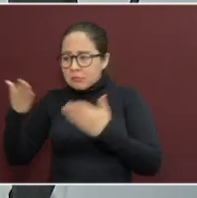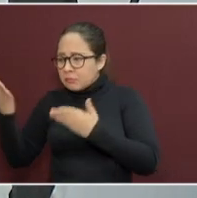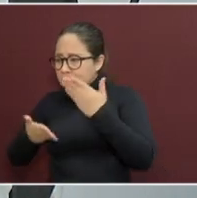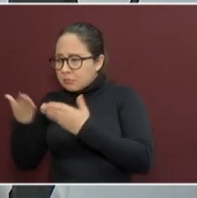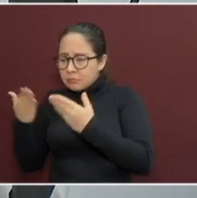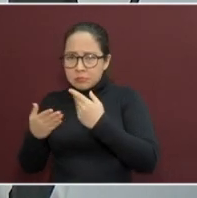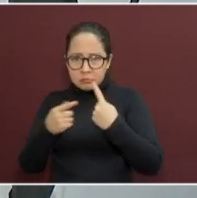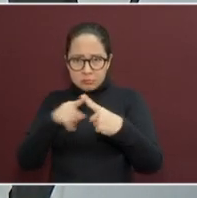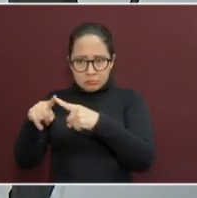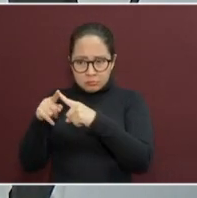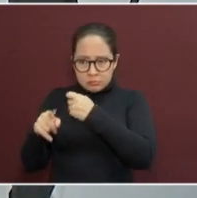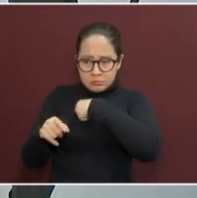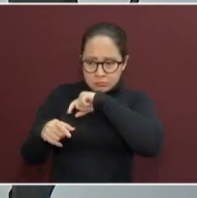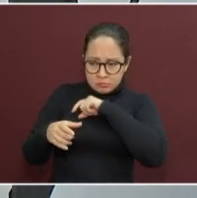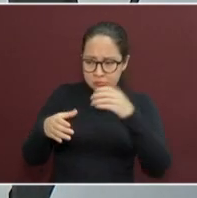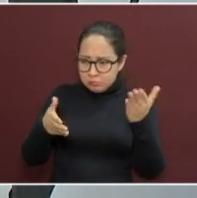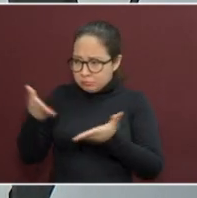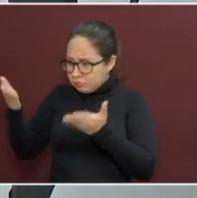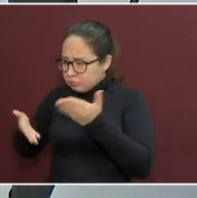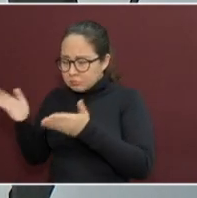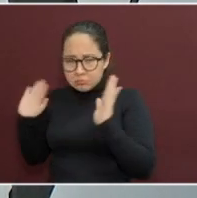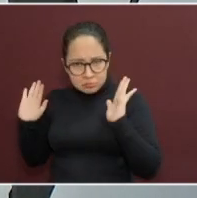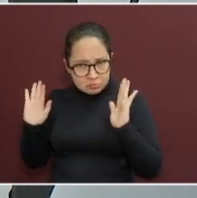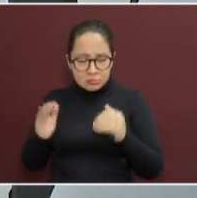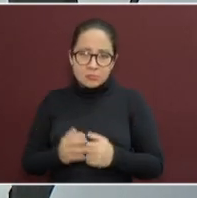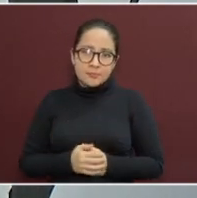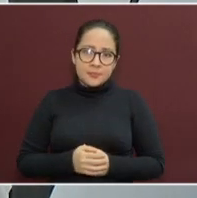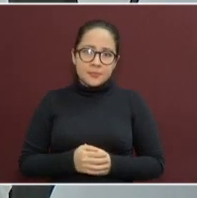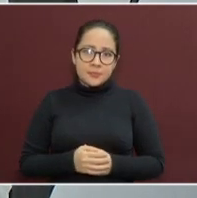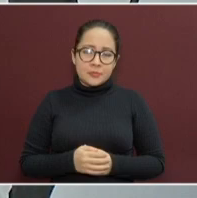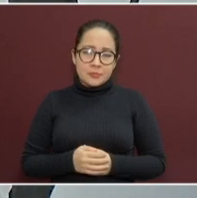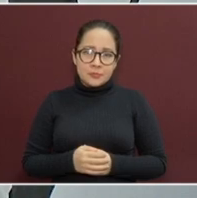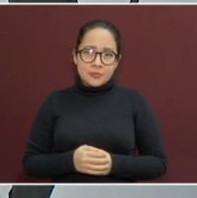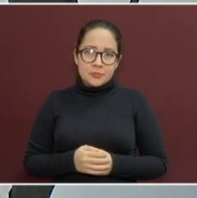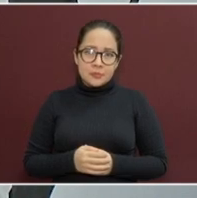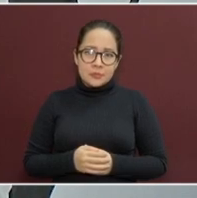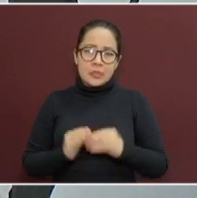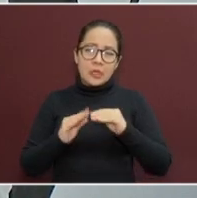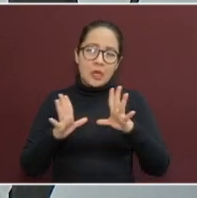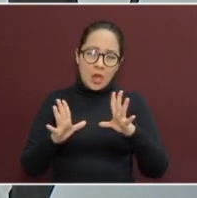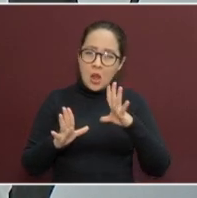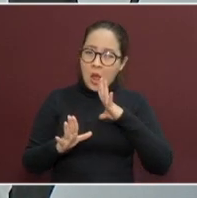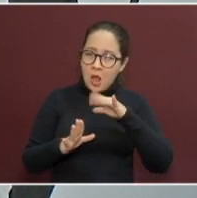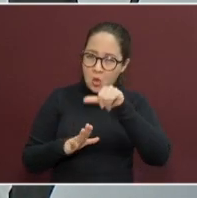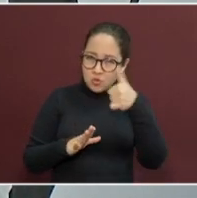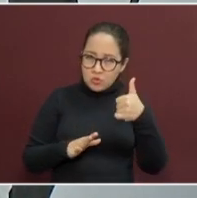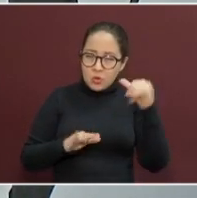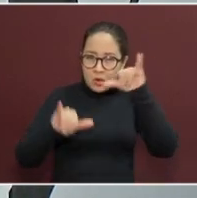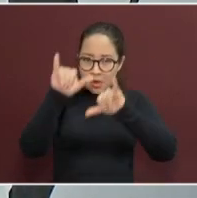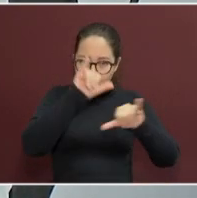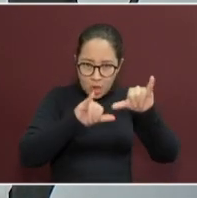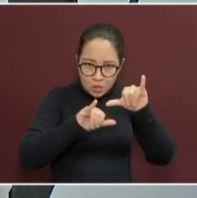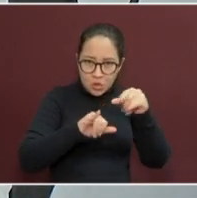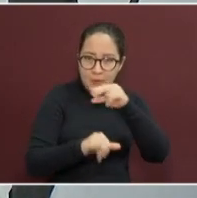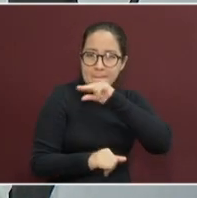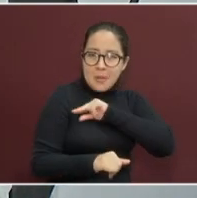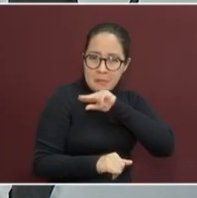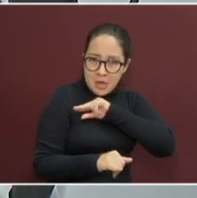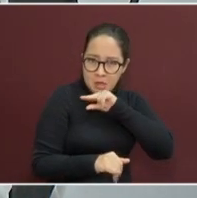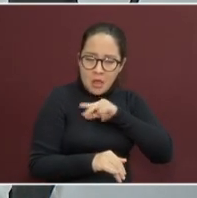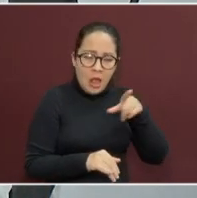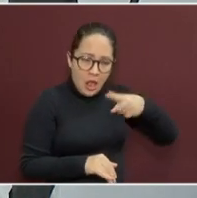desde luego hay que decirlo hay laboratorios privados que igualmente están realizando